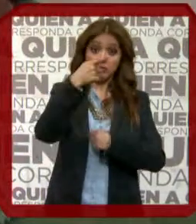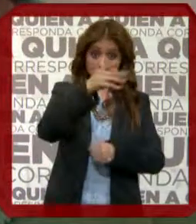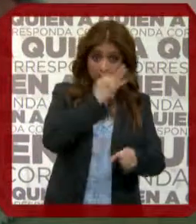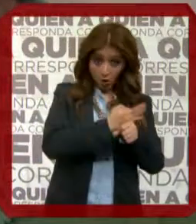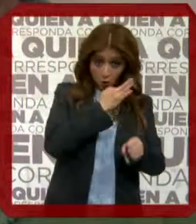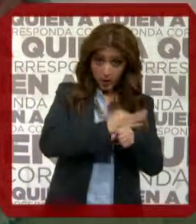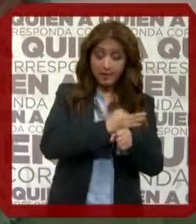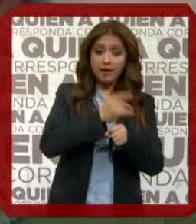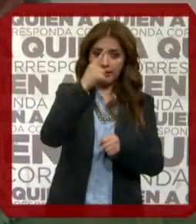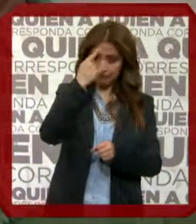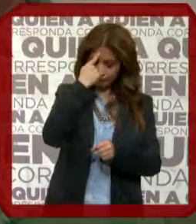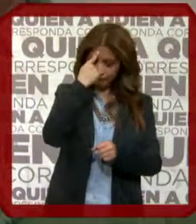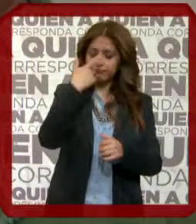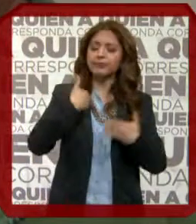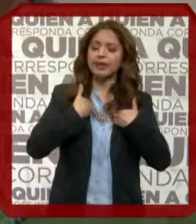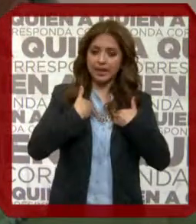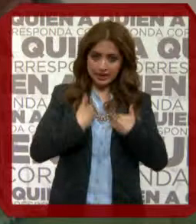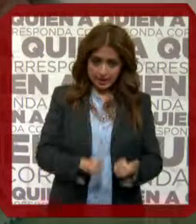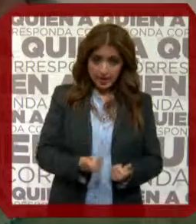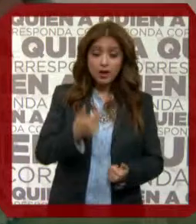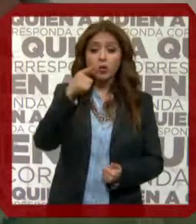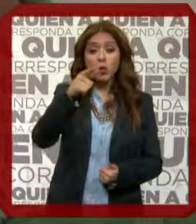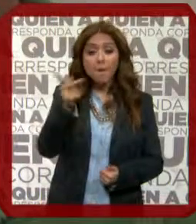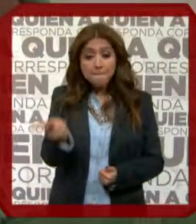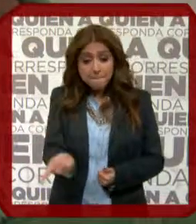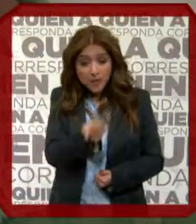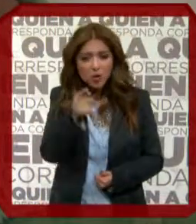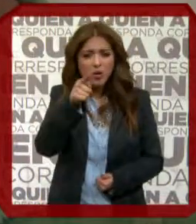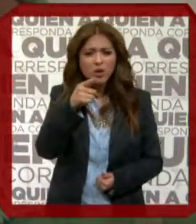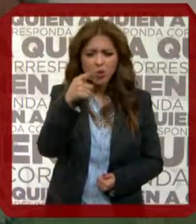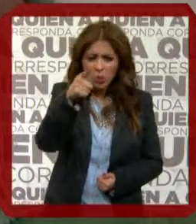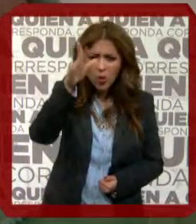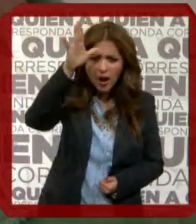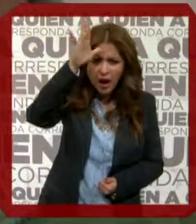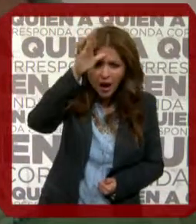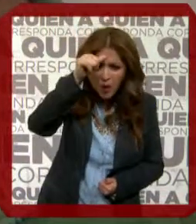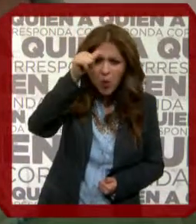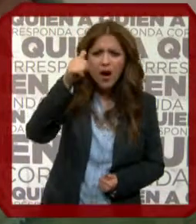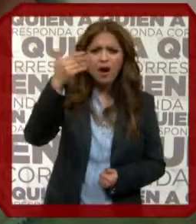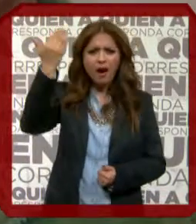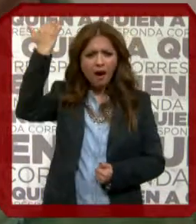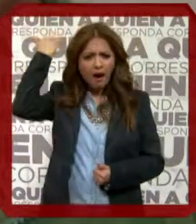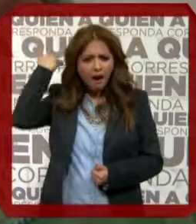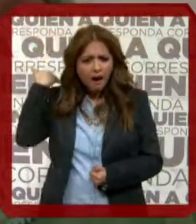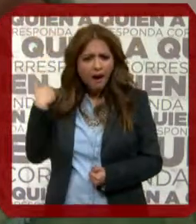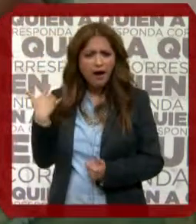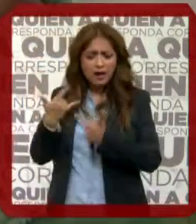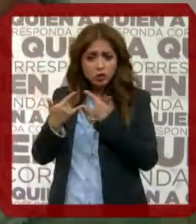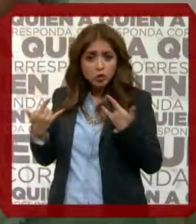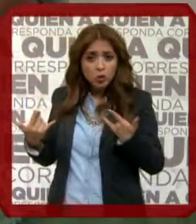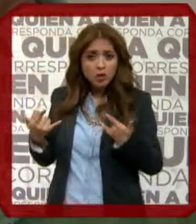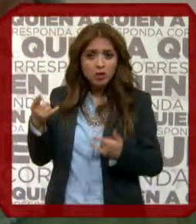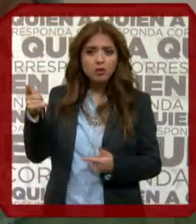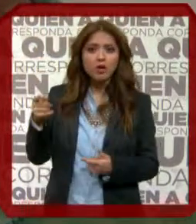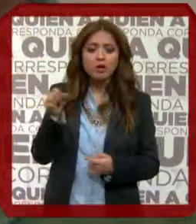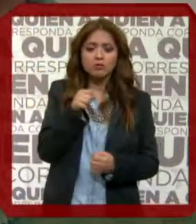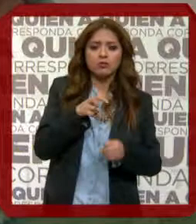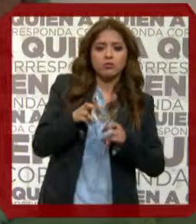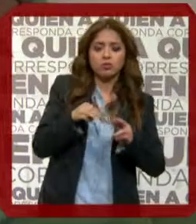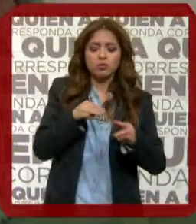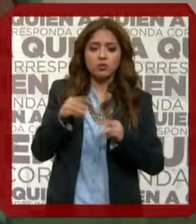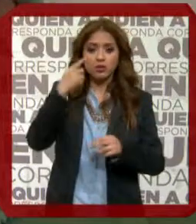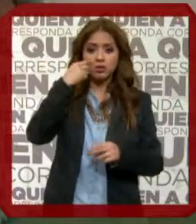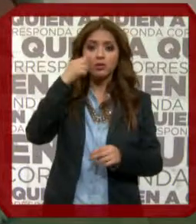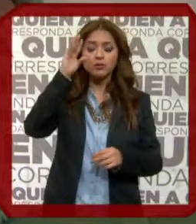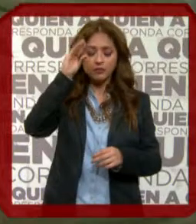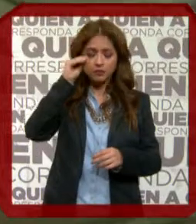que le pasó y si uno le pregunta si se acuerda de osea de cosas atrás el nos hace el movimiento cerrando los ojos